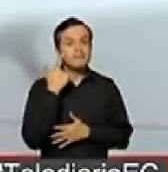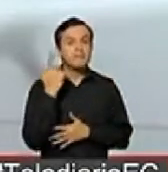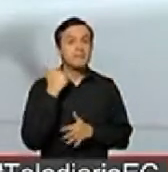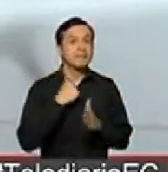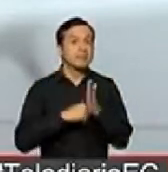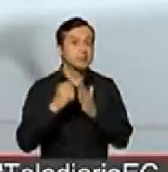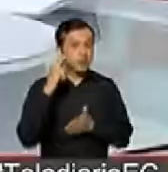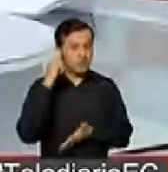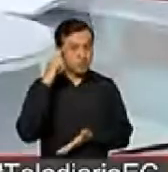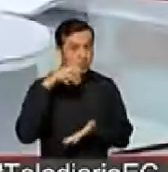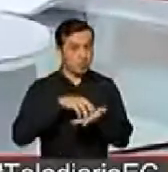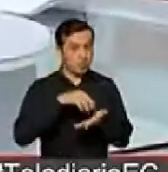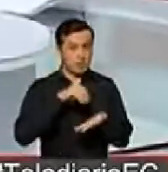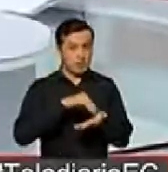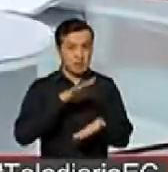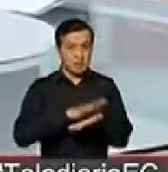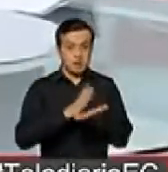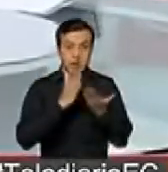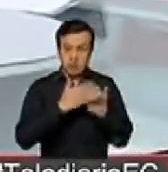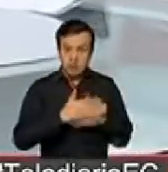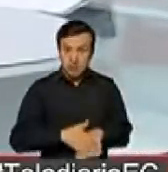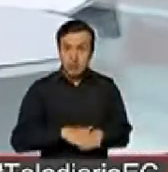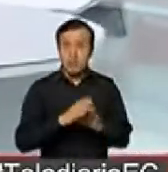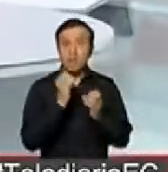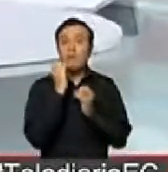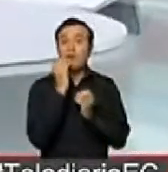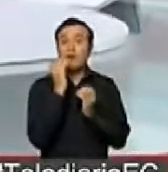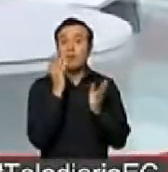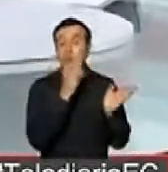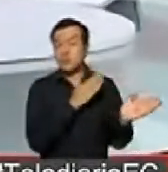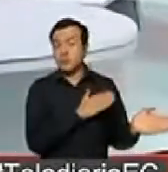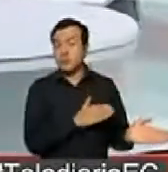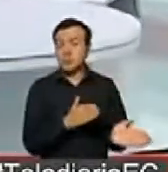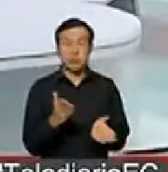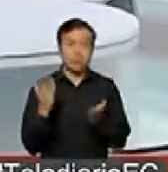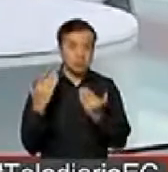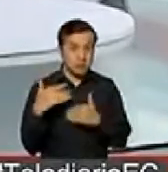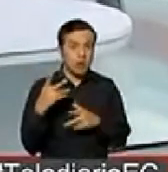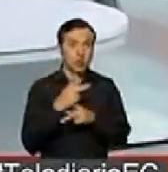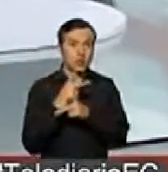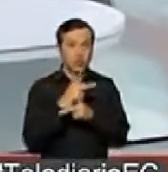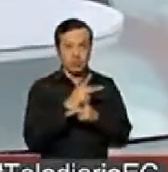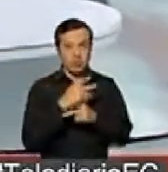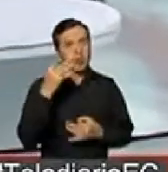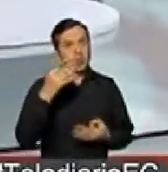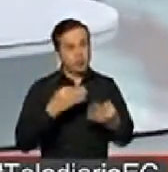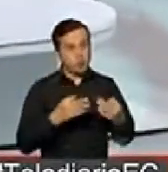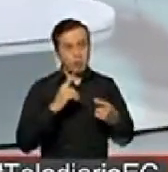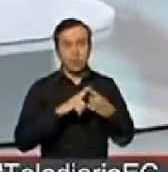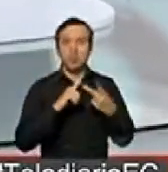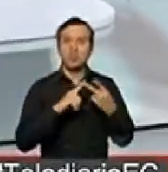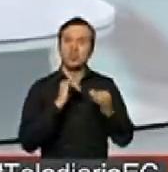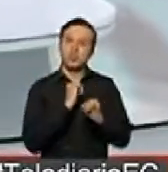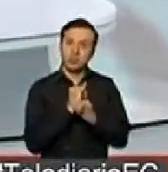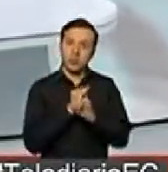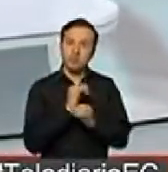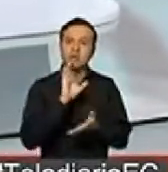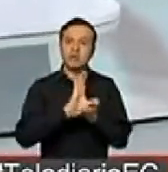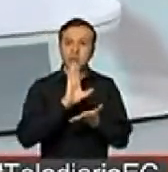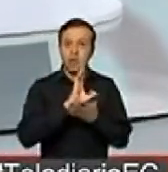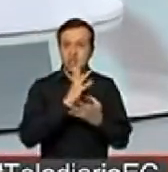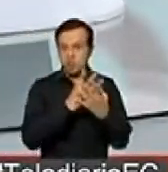de Gobierno quien implementa el sistema, por supuesto, con la información que le entregaría Consejo de la Judicatura, el ente rector de los centros de